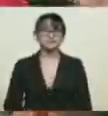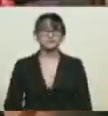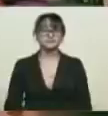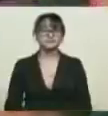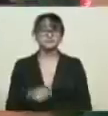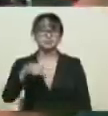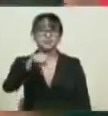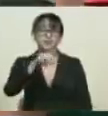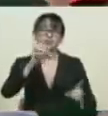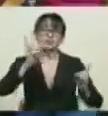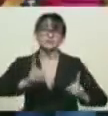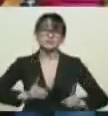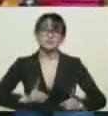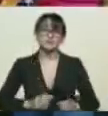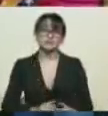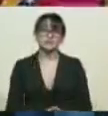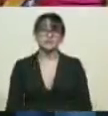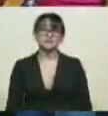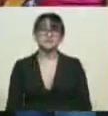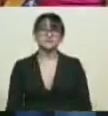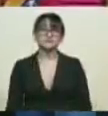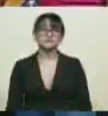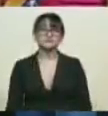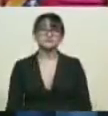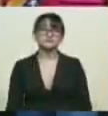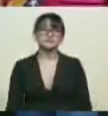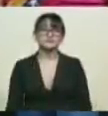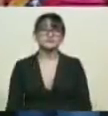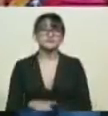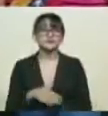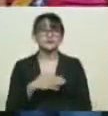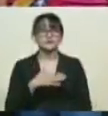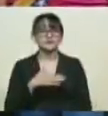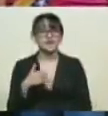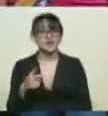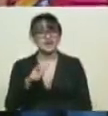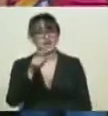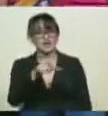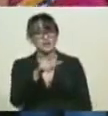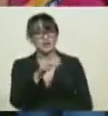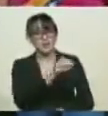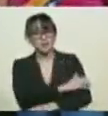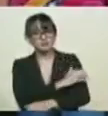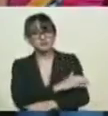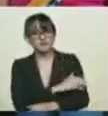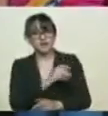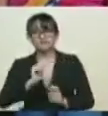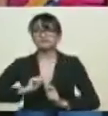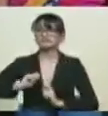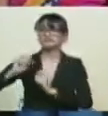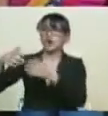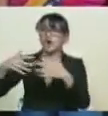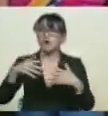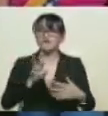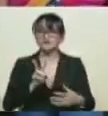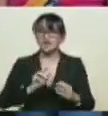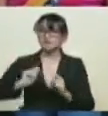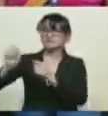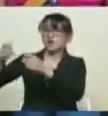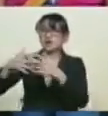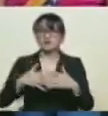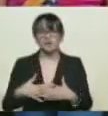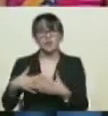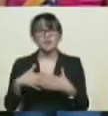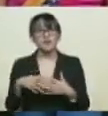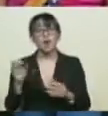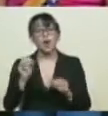Ustedes deciden. Si quieren que Henry Faltrón le entregue la patria al imperialismo o continuamos